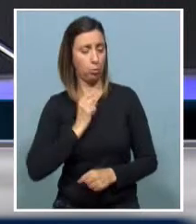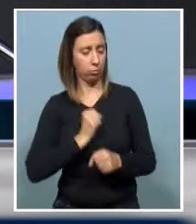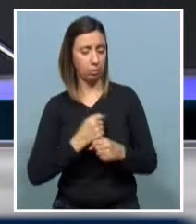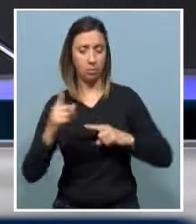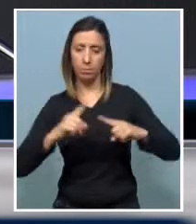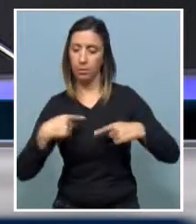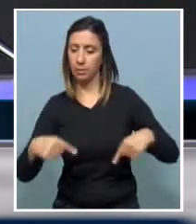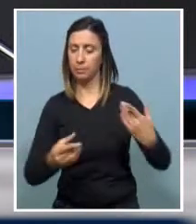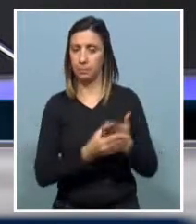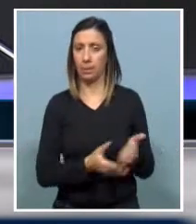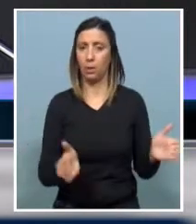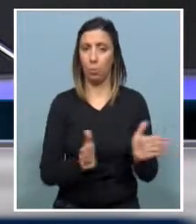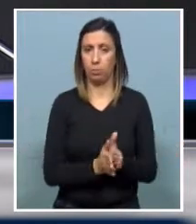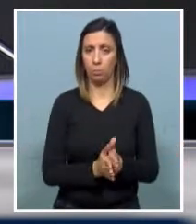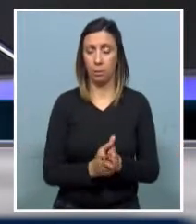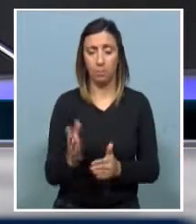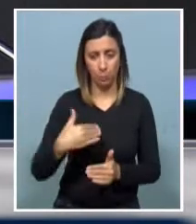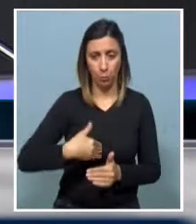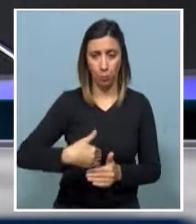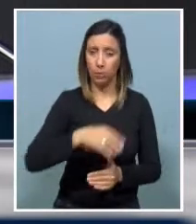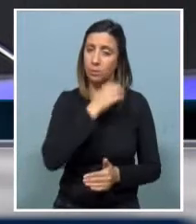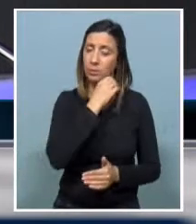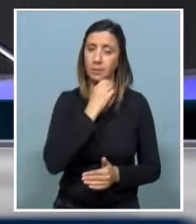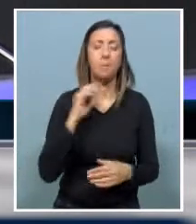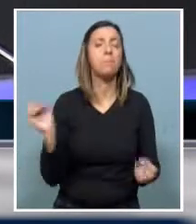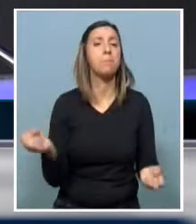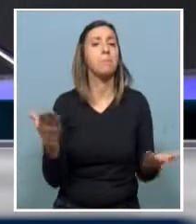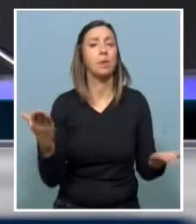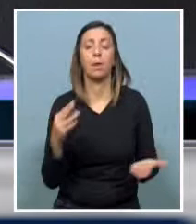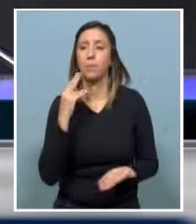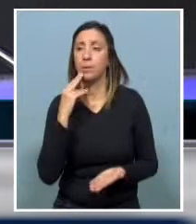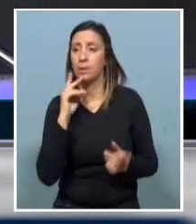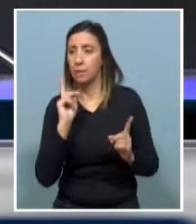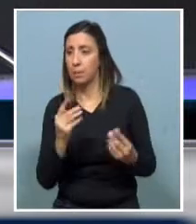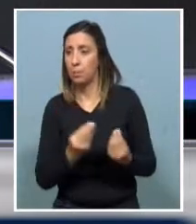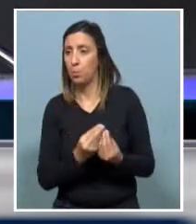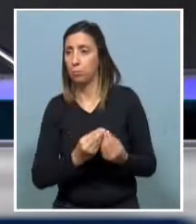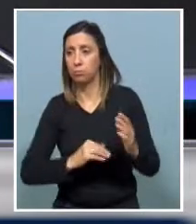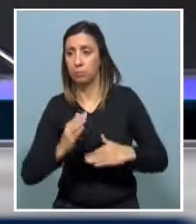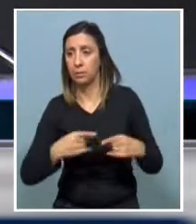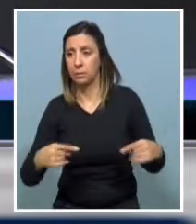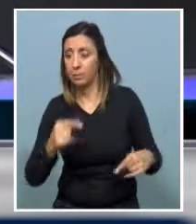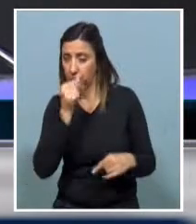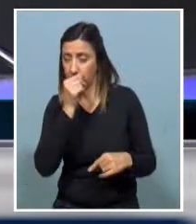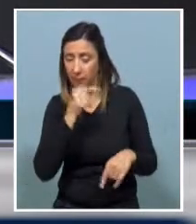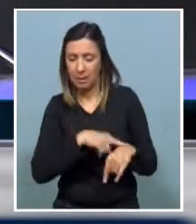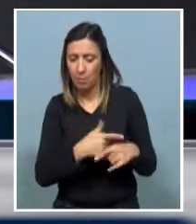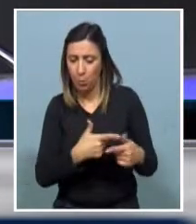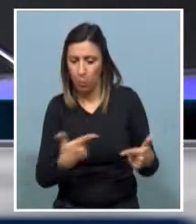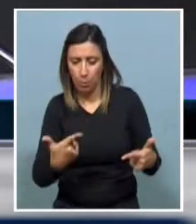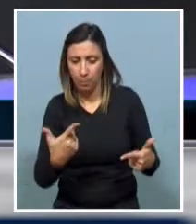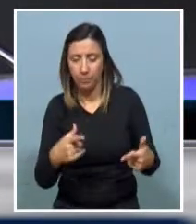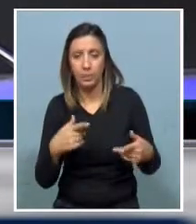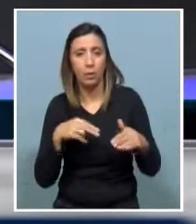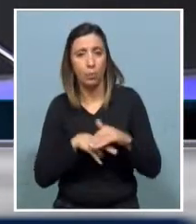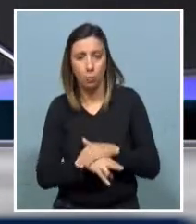resto de los ministerios, así que lo que viene sin duda que es mucho mejor. Villa Mercedes también tiene una cantidad de obras, no nos alcanza el tiempo, pero está lo que es